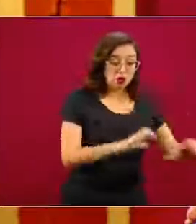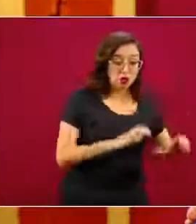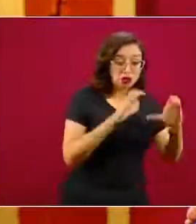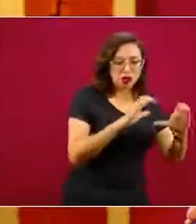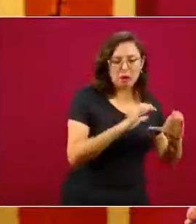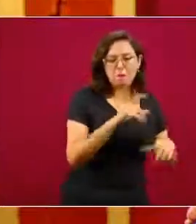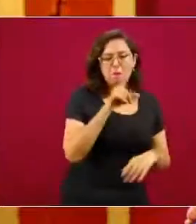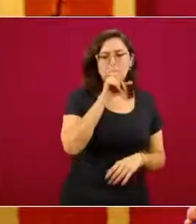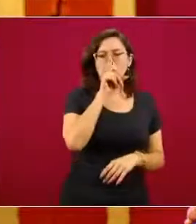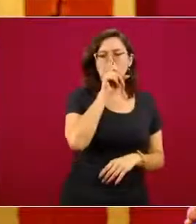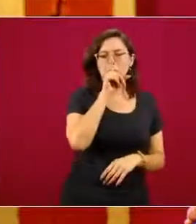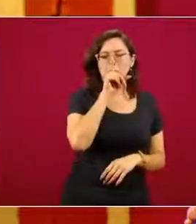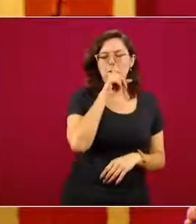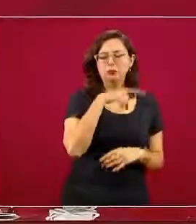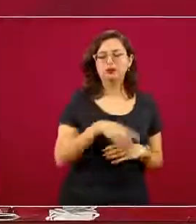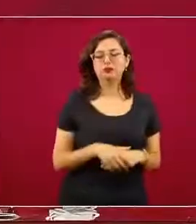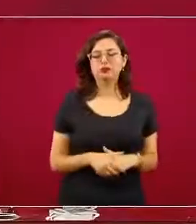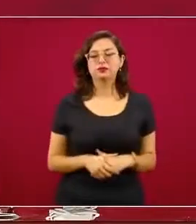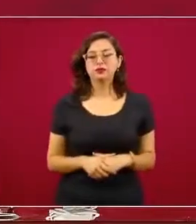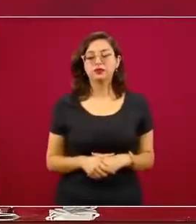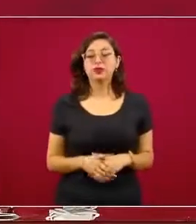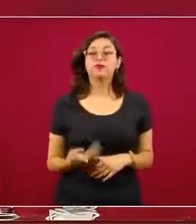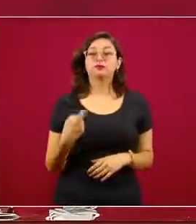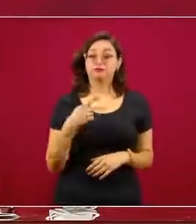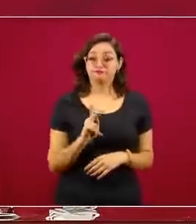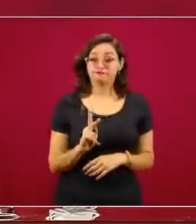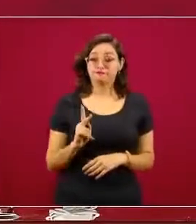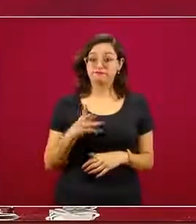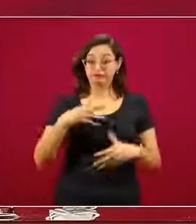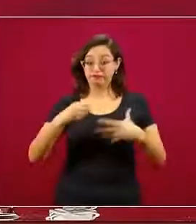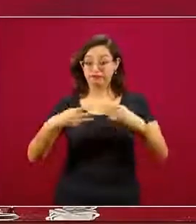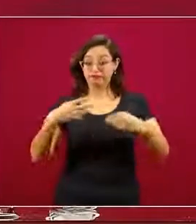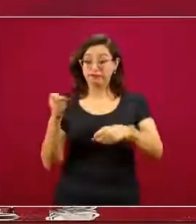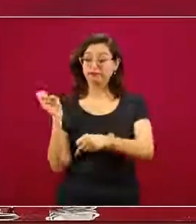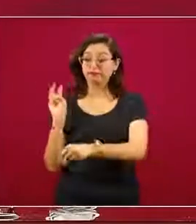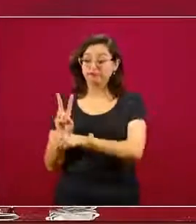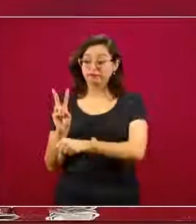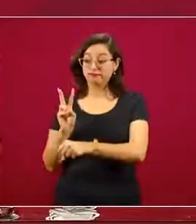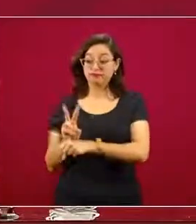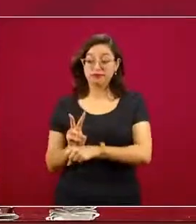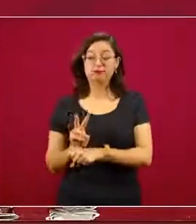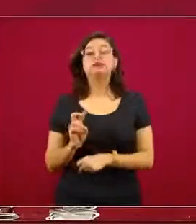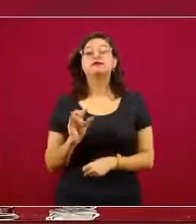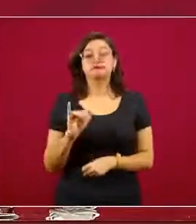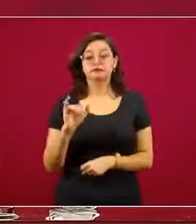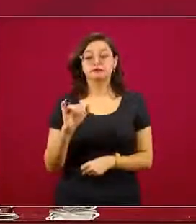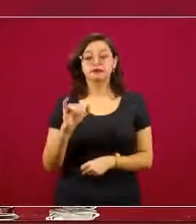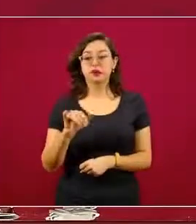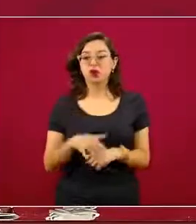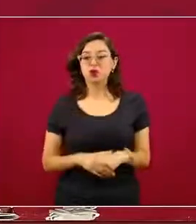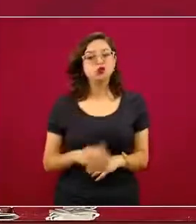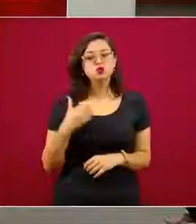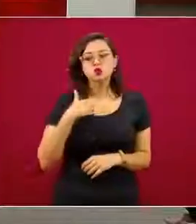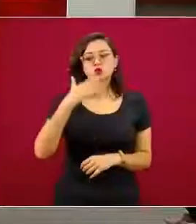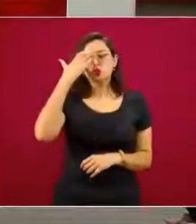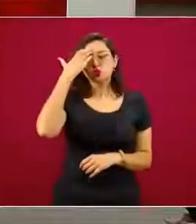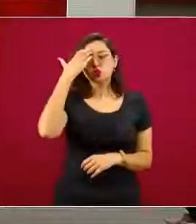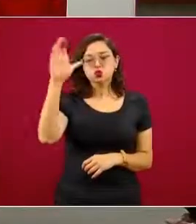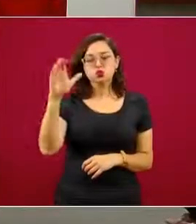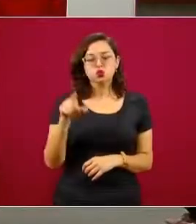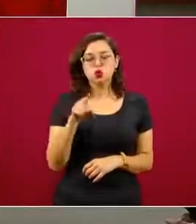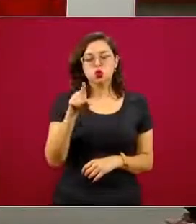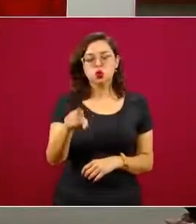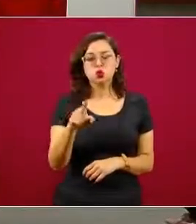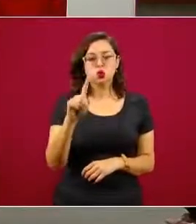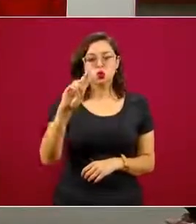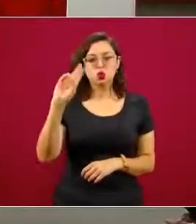control. Pero para la vigilancia epidemiológica sí. Y me da gusto ver, no conozco el artículo sobre la unidad Juriquilla